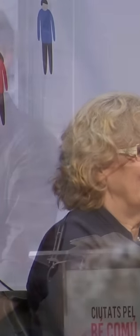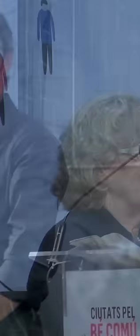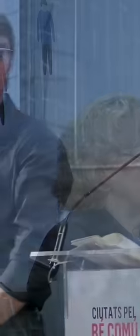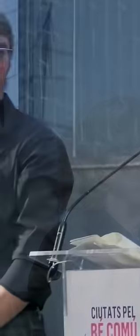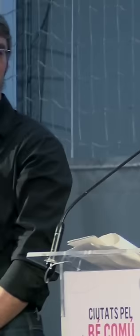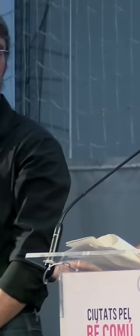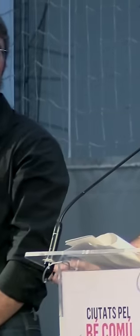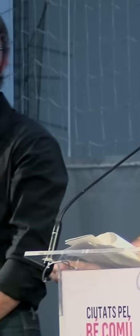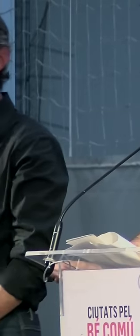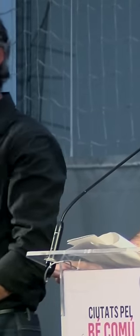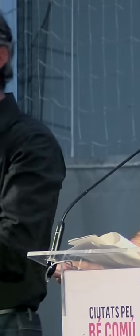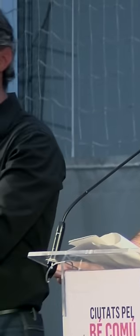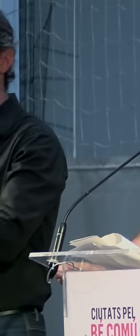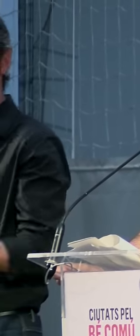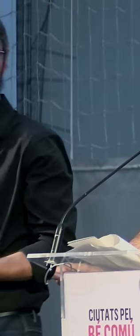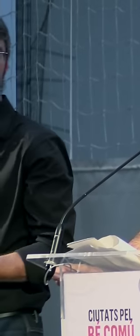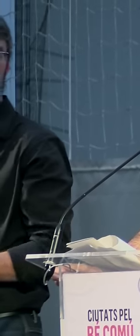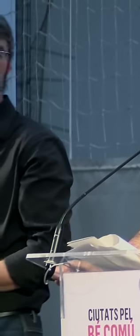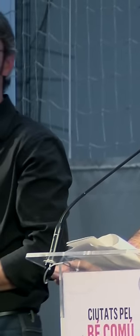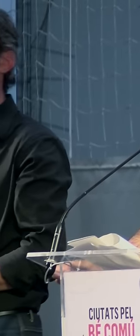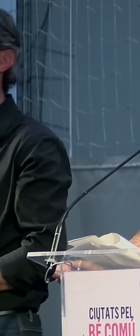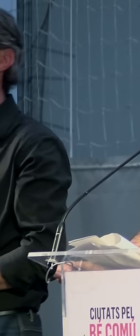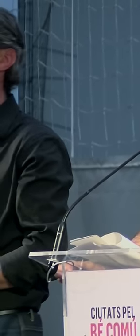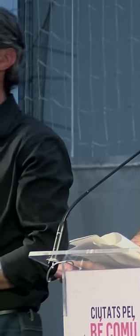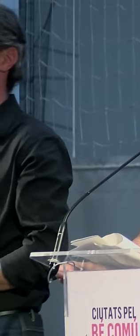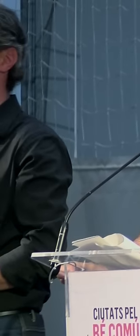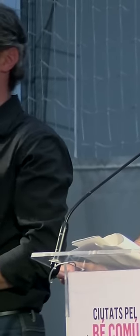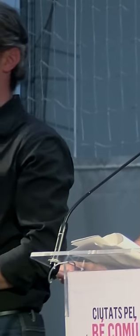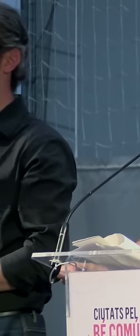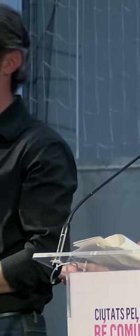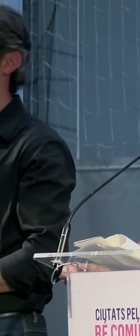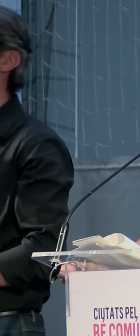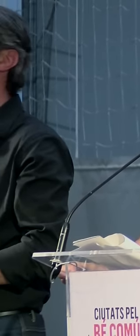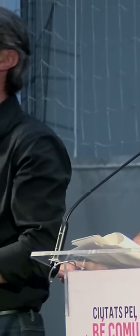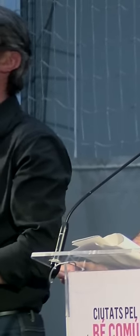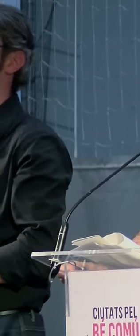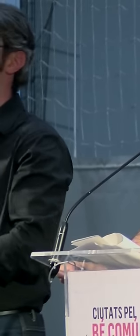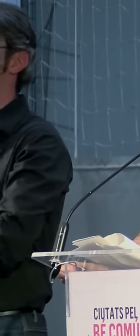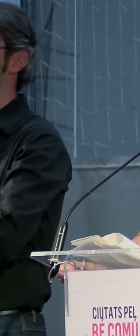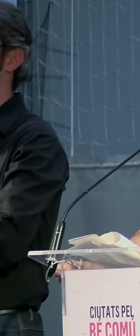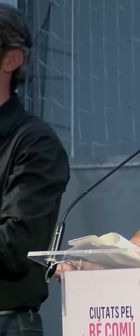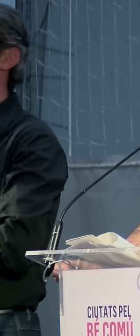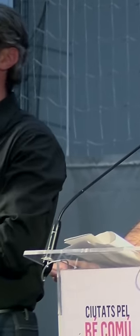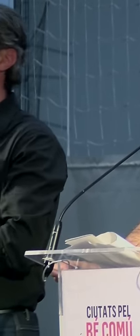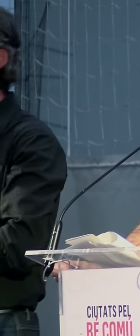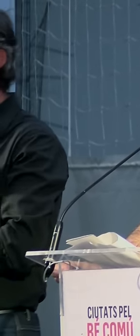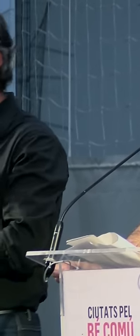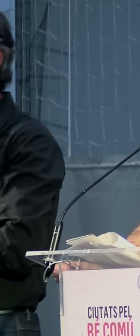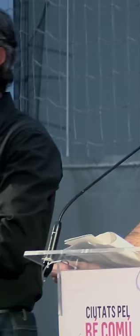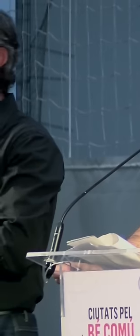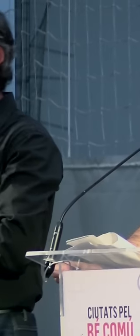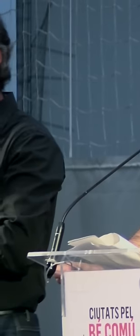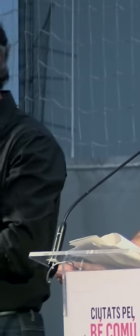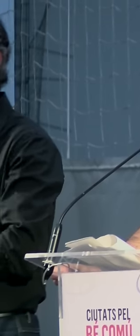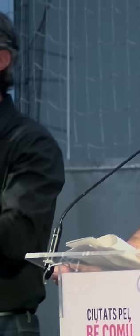Bienvenida. Manuela Carmena, digna heredera de los abogados de Atocha, de las 13 Rosas, de